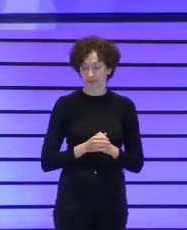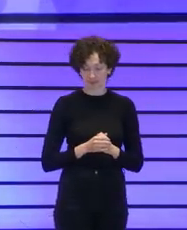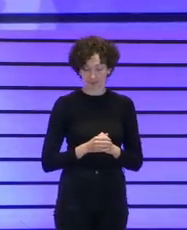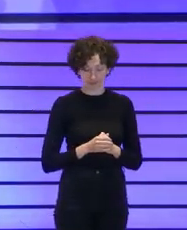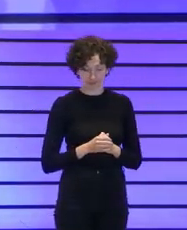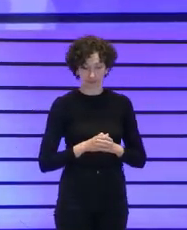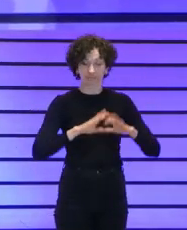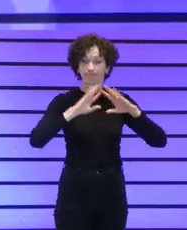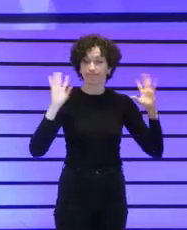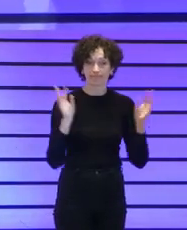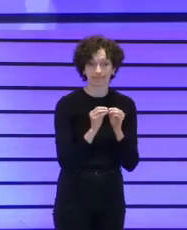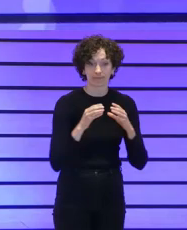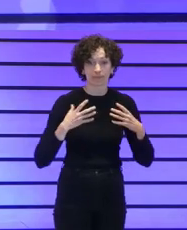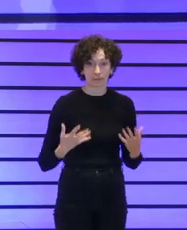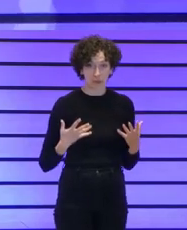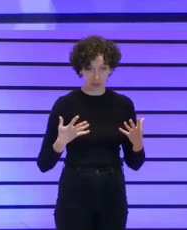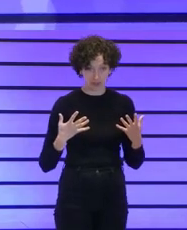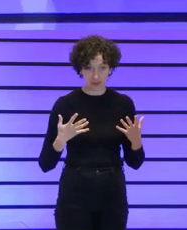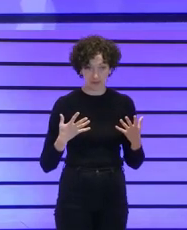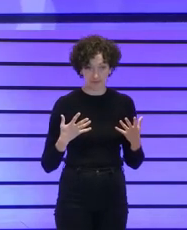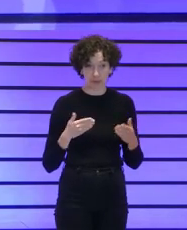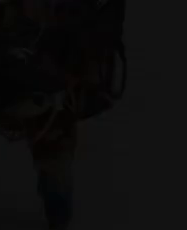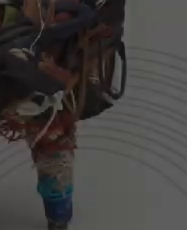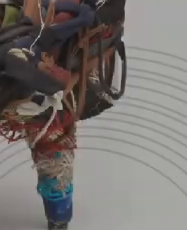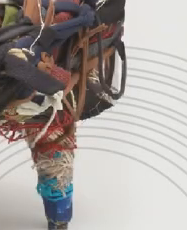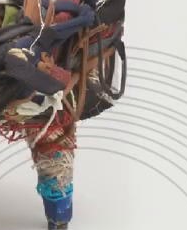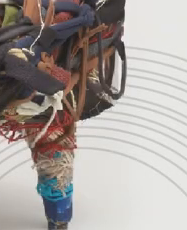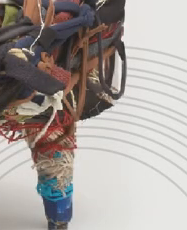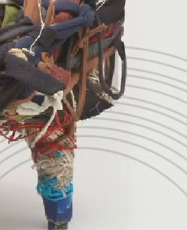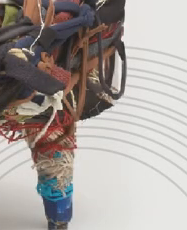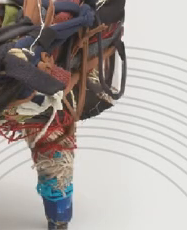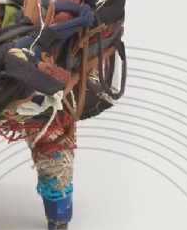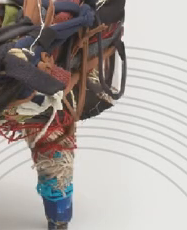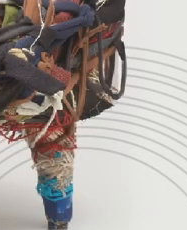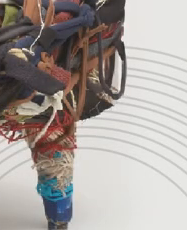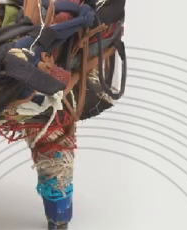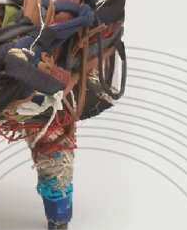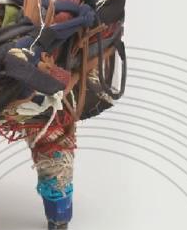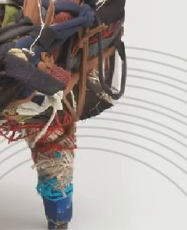En resumen, asegurar su futuro. ¡Gracias!